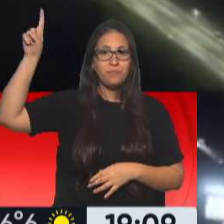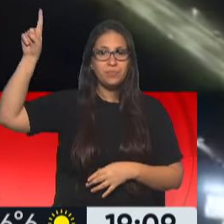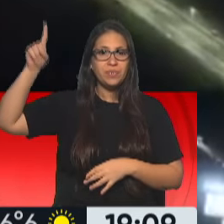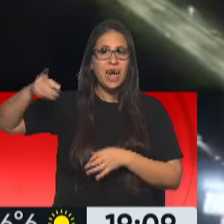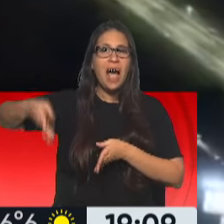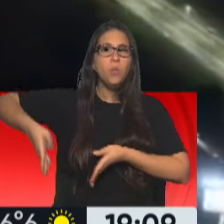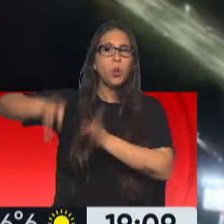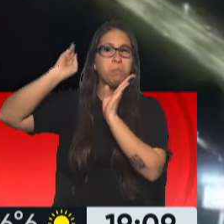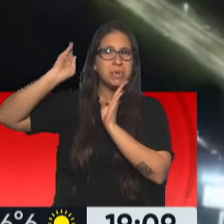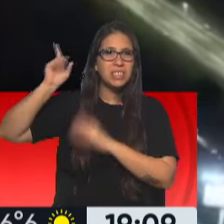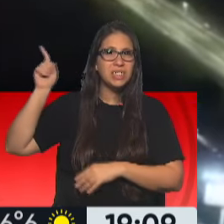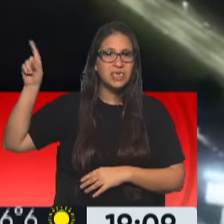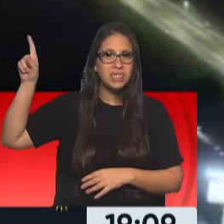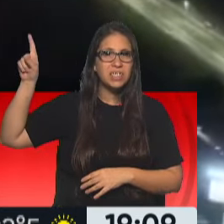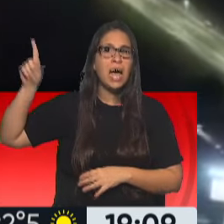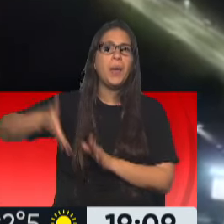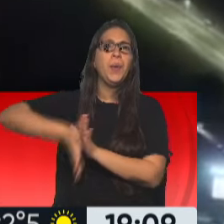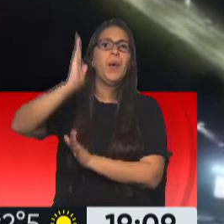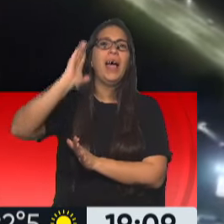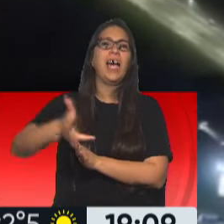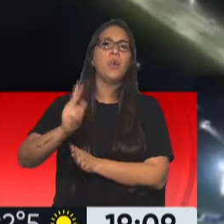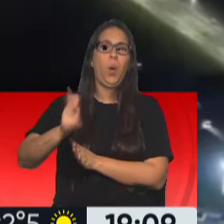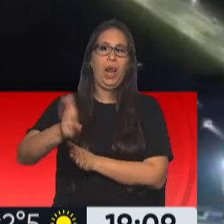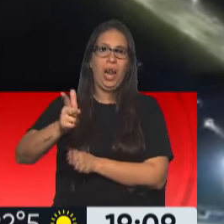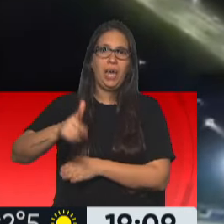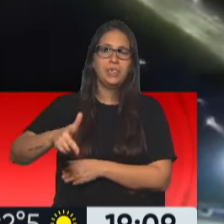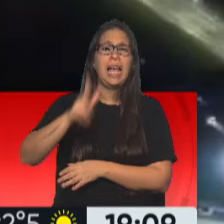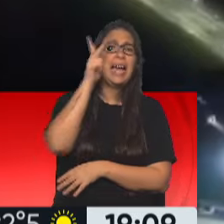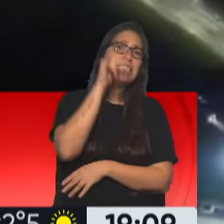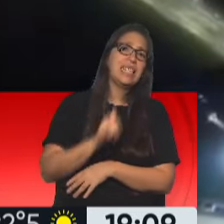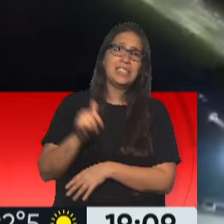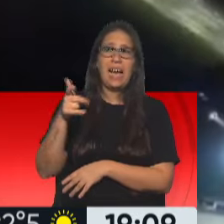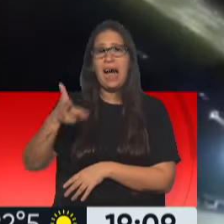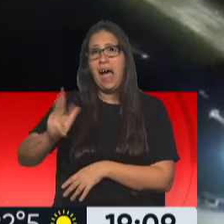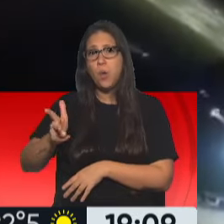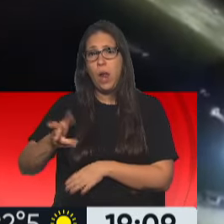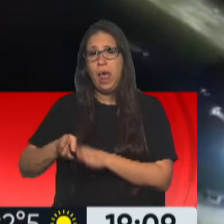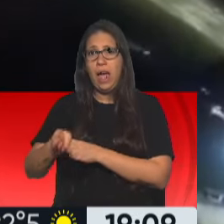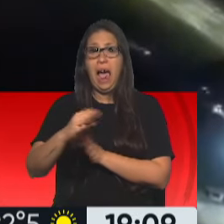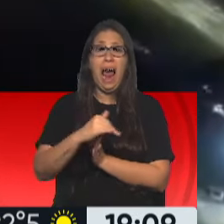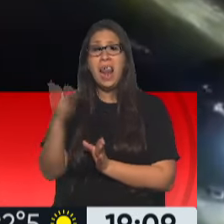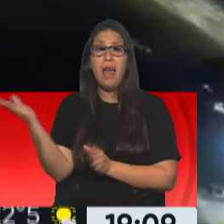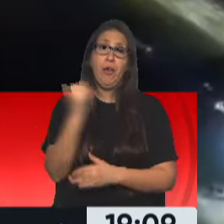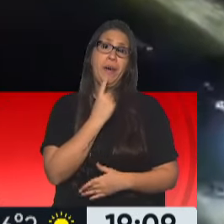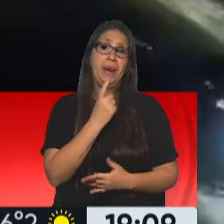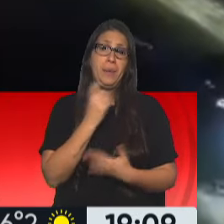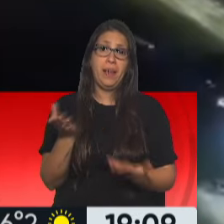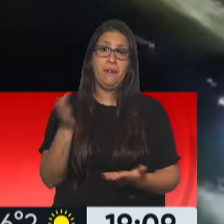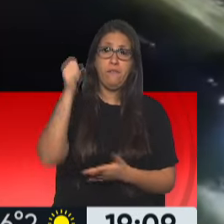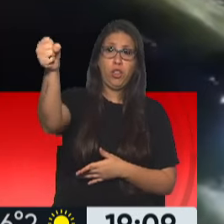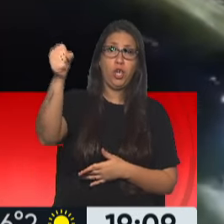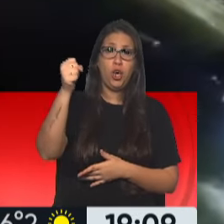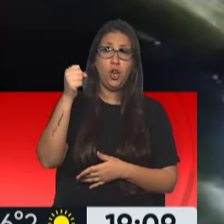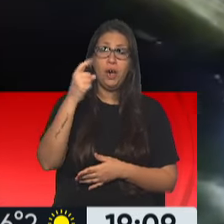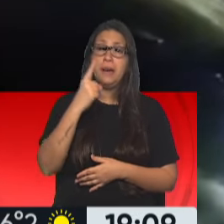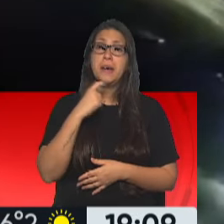costado es la que va hacia Cañuelas, o sea, Ezeiza Cañuelas. Al lado está River, detrás de eso también,